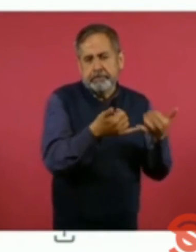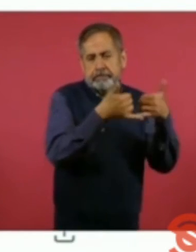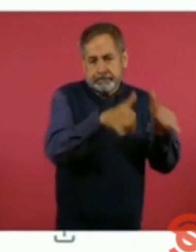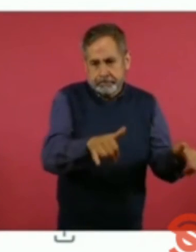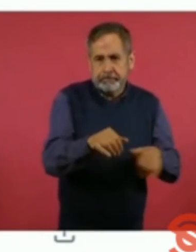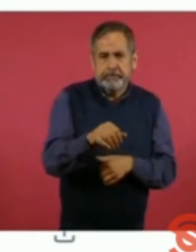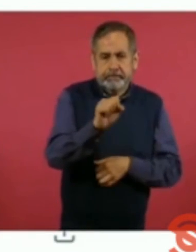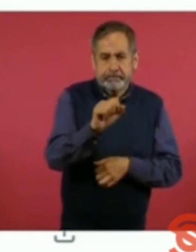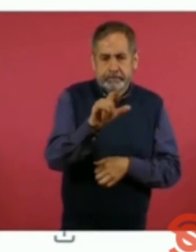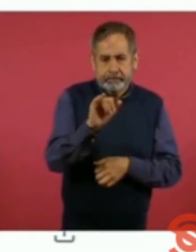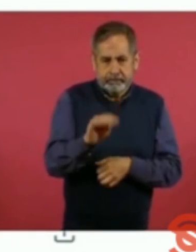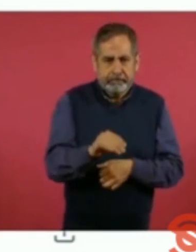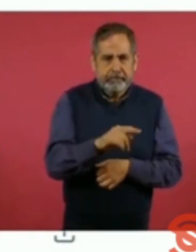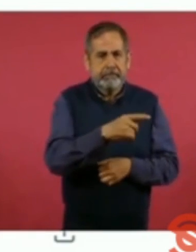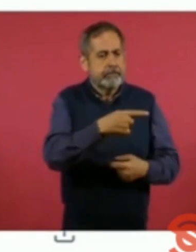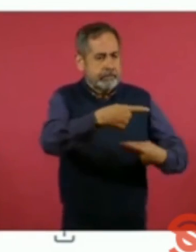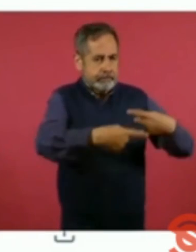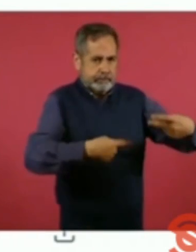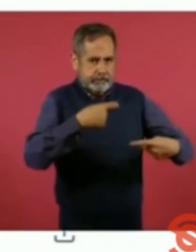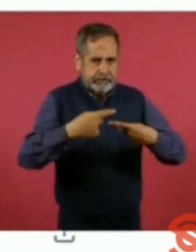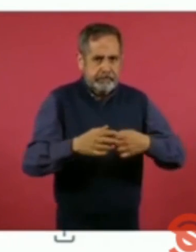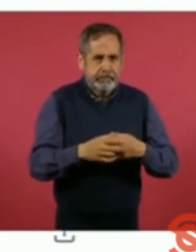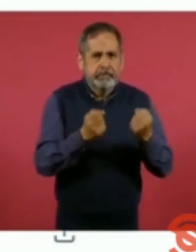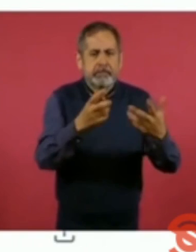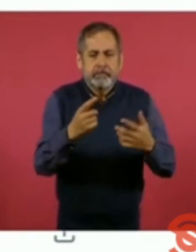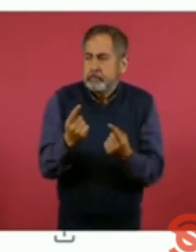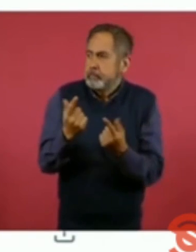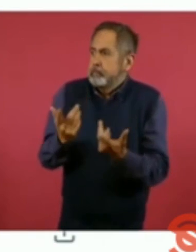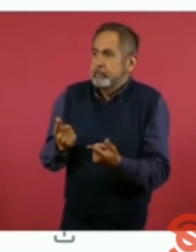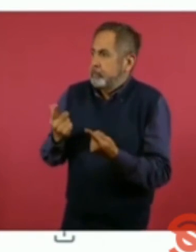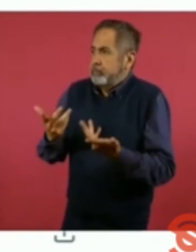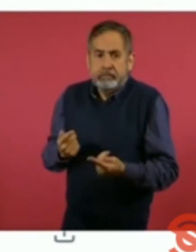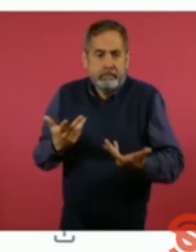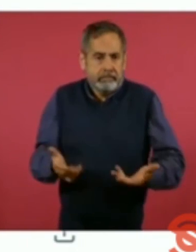Pero miren esto, me preguntan muchos,